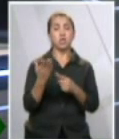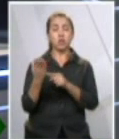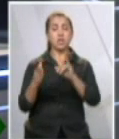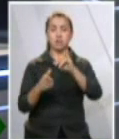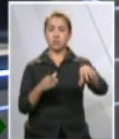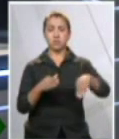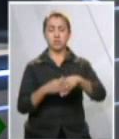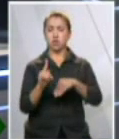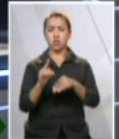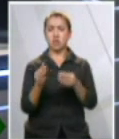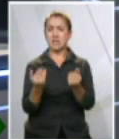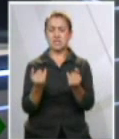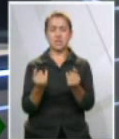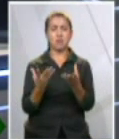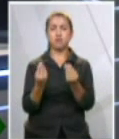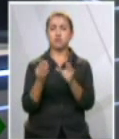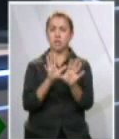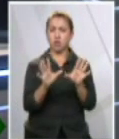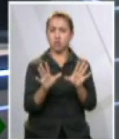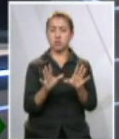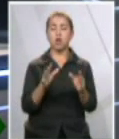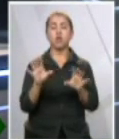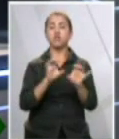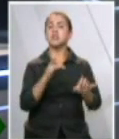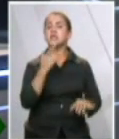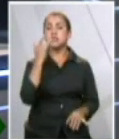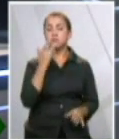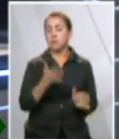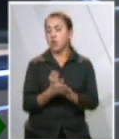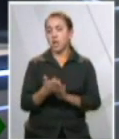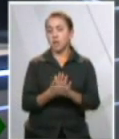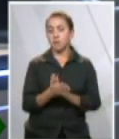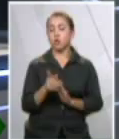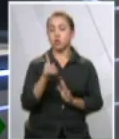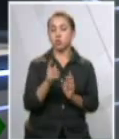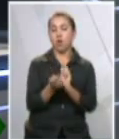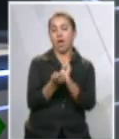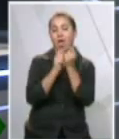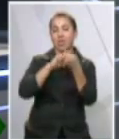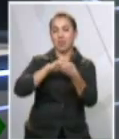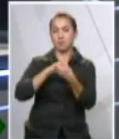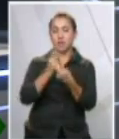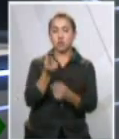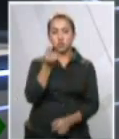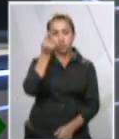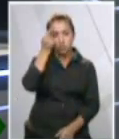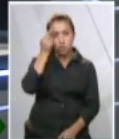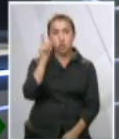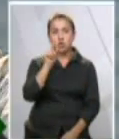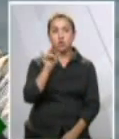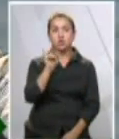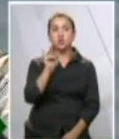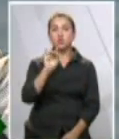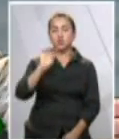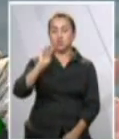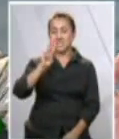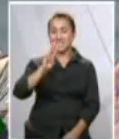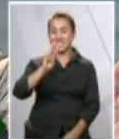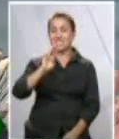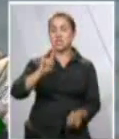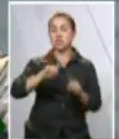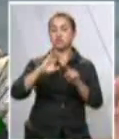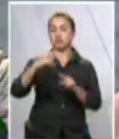verdad es que no necesitas muchos medios. Para hacer cosas simples, por ejemplo, tú adaptas un switch para que un niño con discapacidad motora